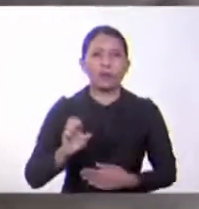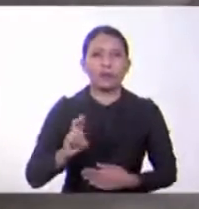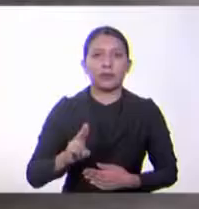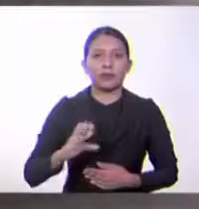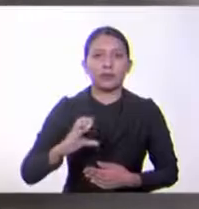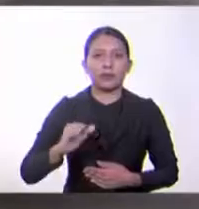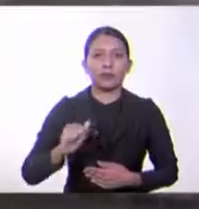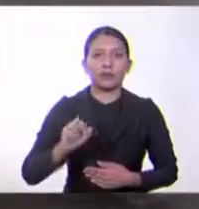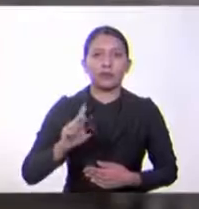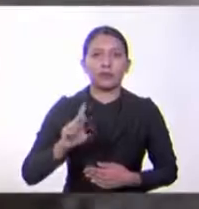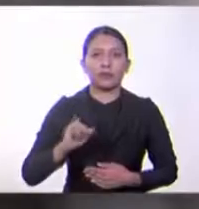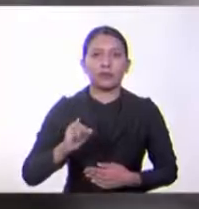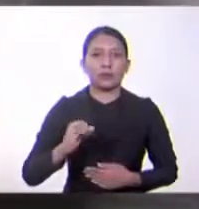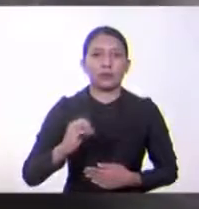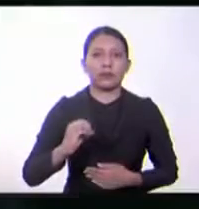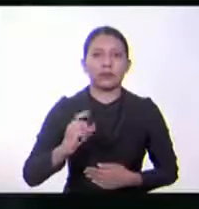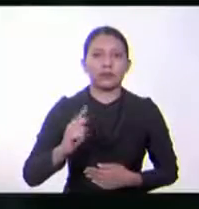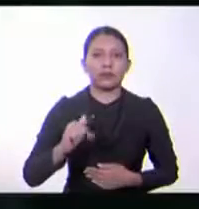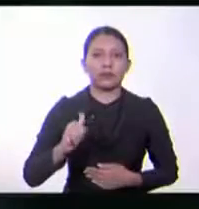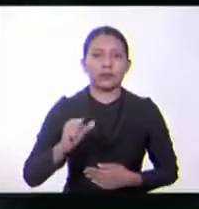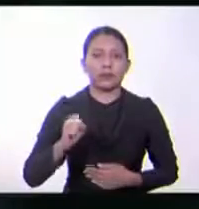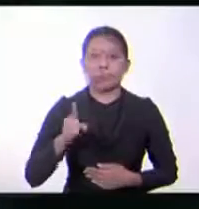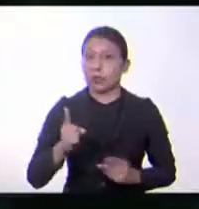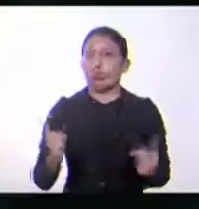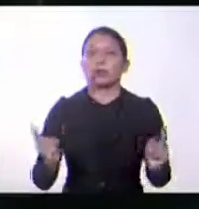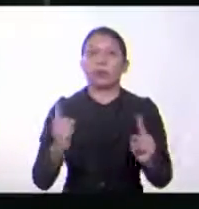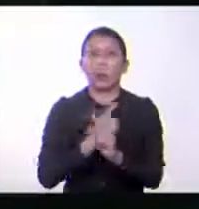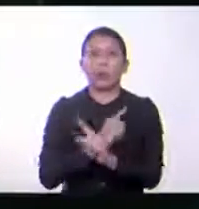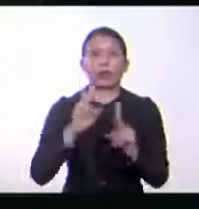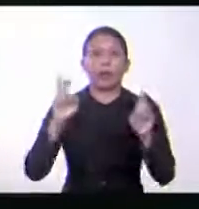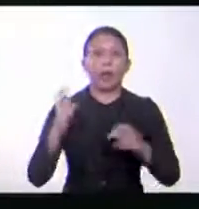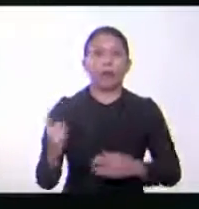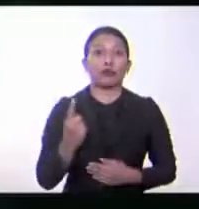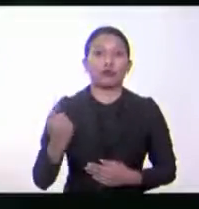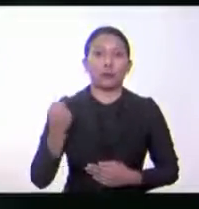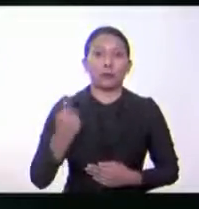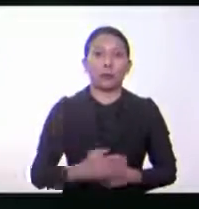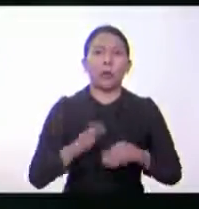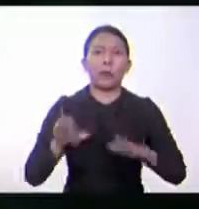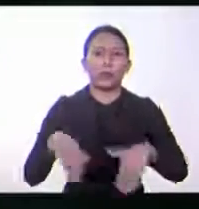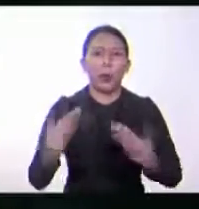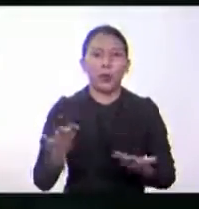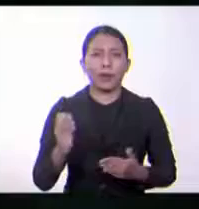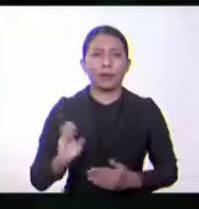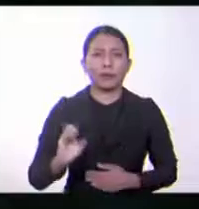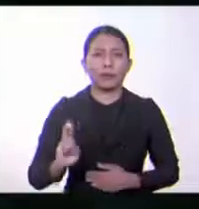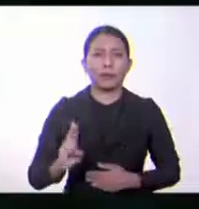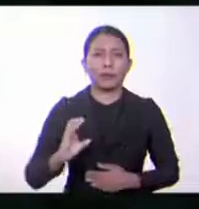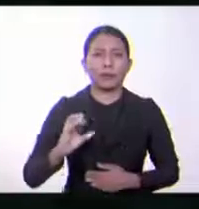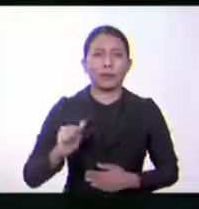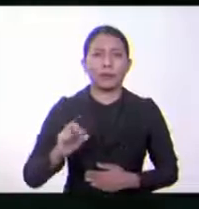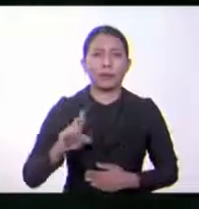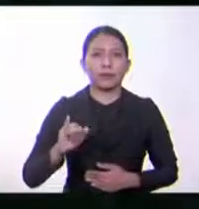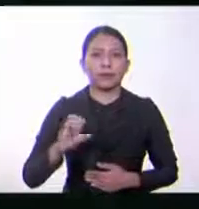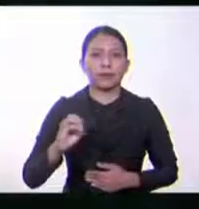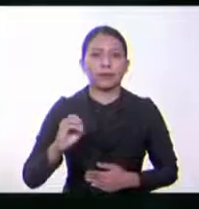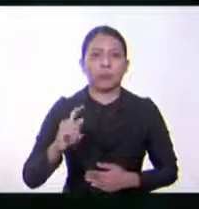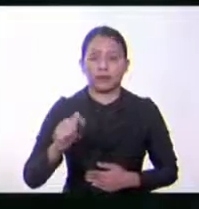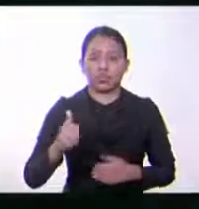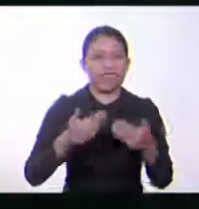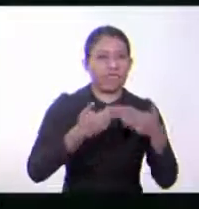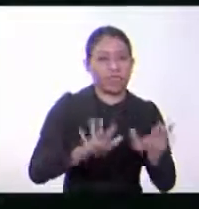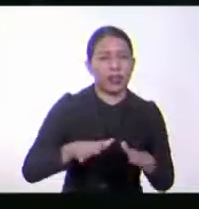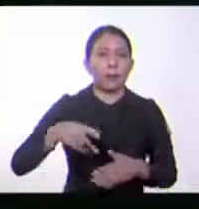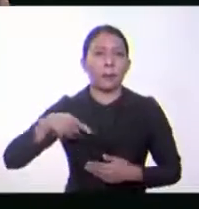una revolución en la evolución. ¿Te has preguntado por qué un eucariota es tan diferente de un procariota? Pues